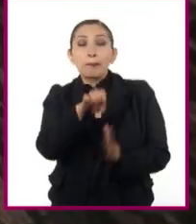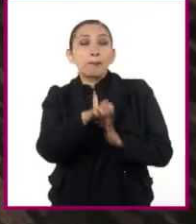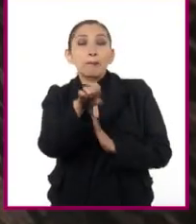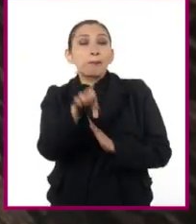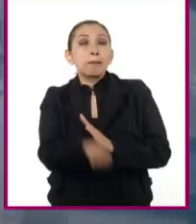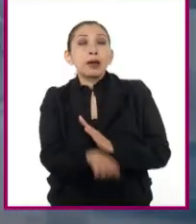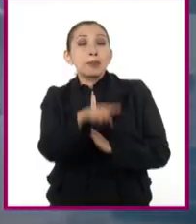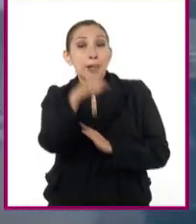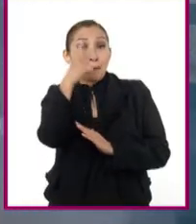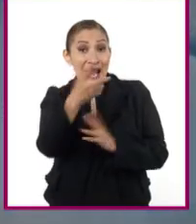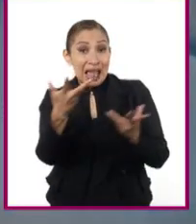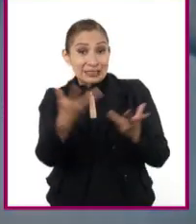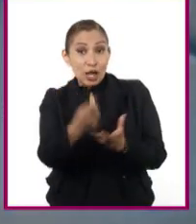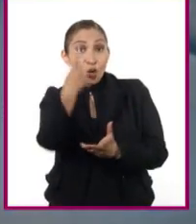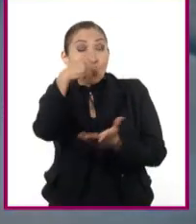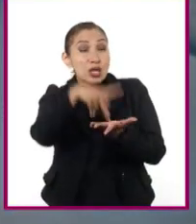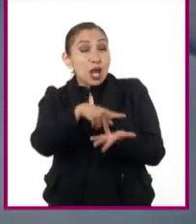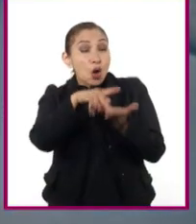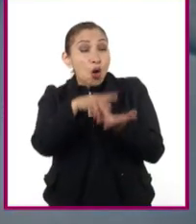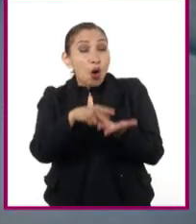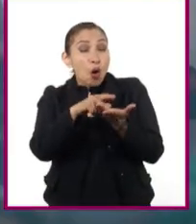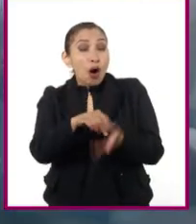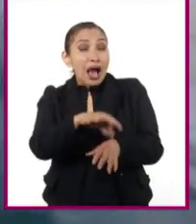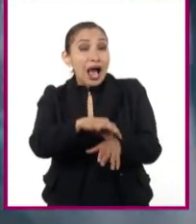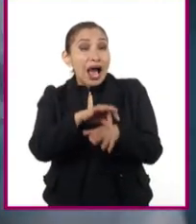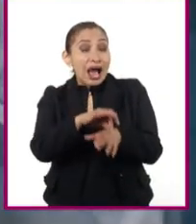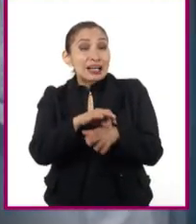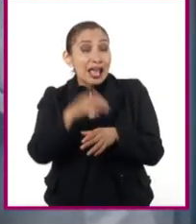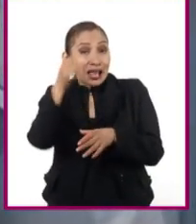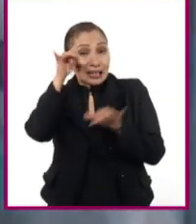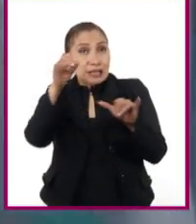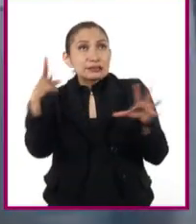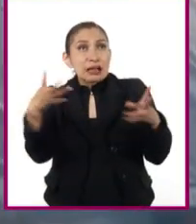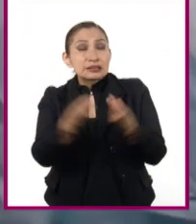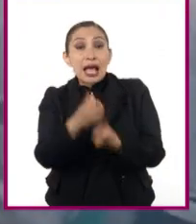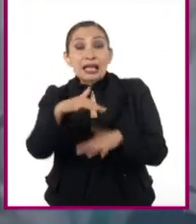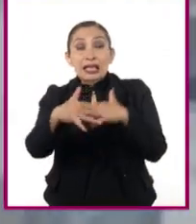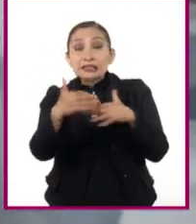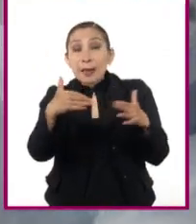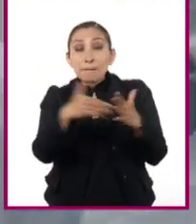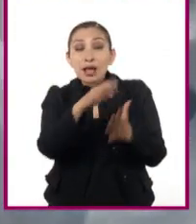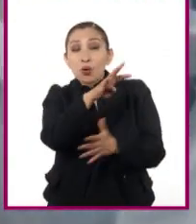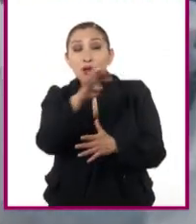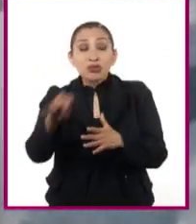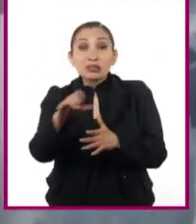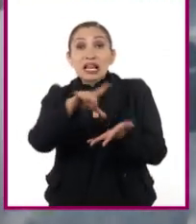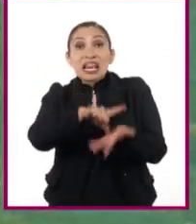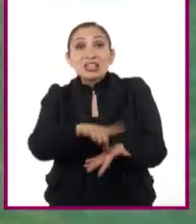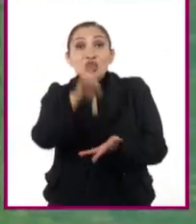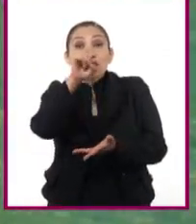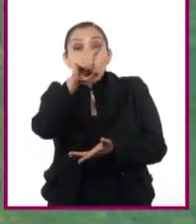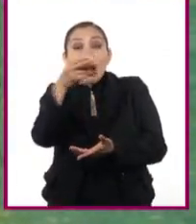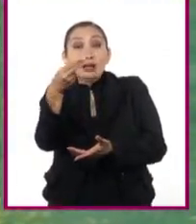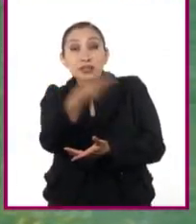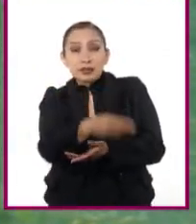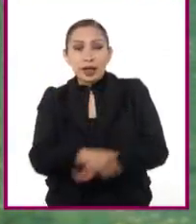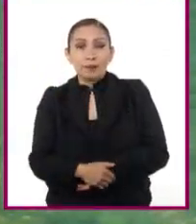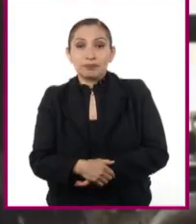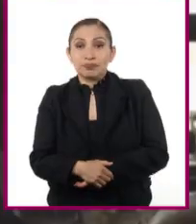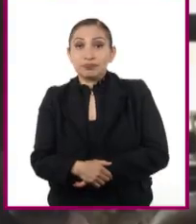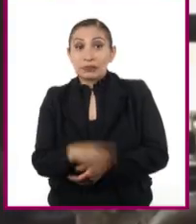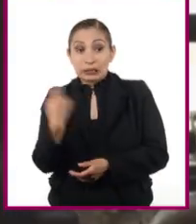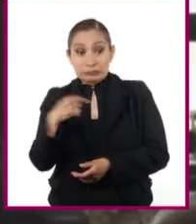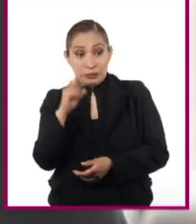por ejemplo, para producir un kilo de carne de res, se necesitan en promedio 15.400 litros de agua,